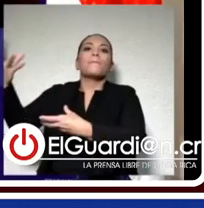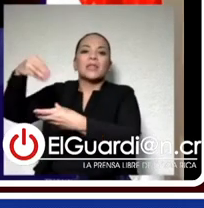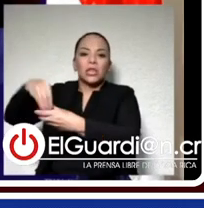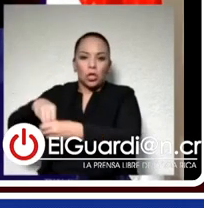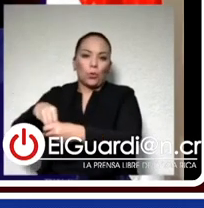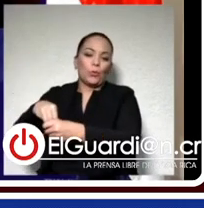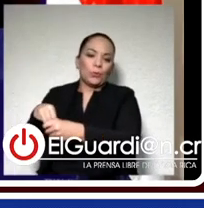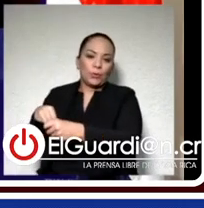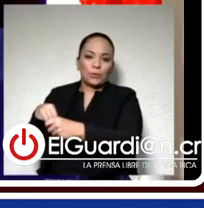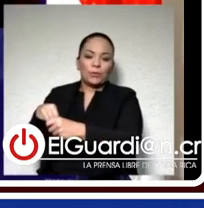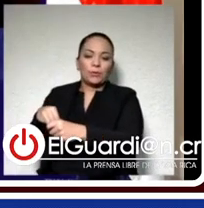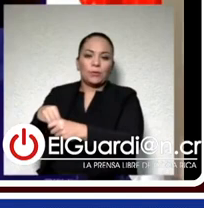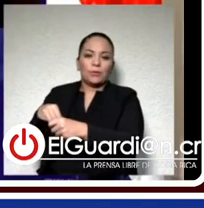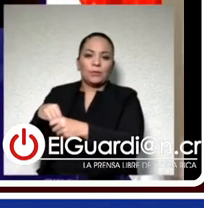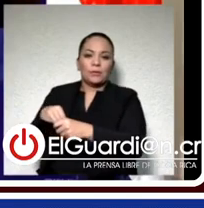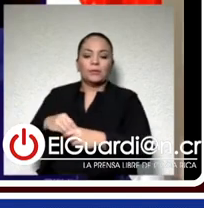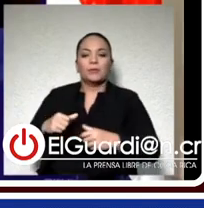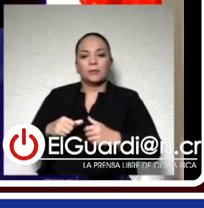a